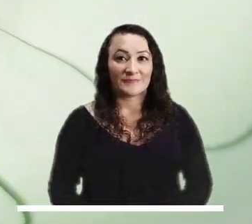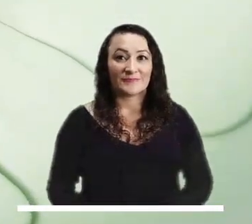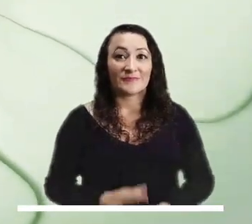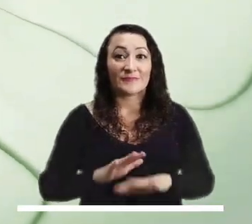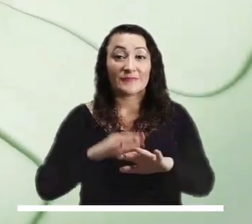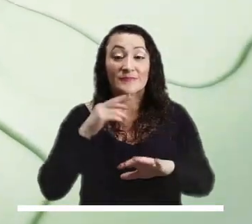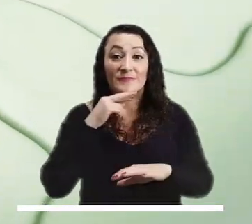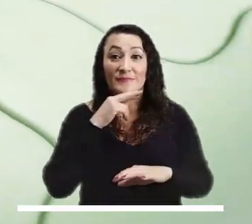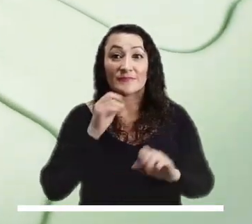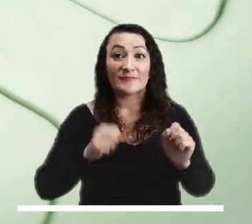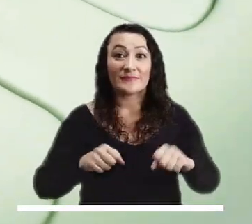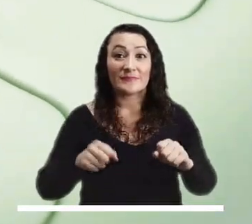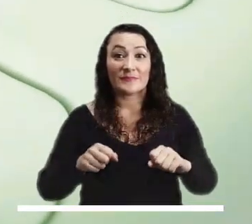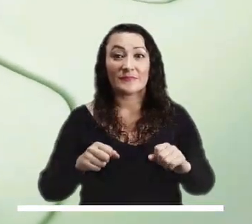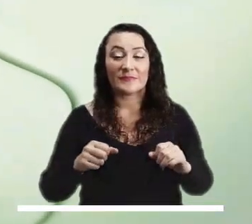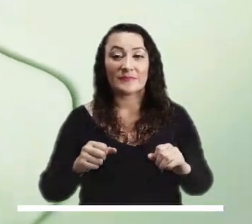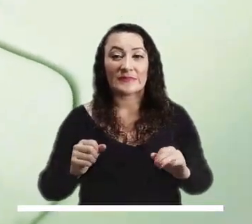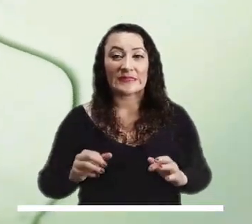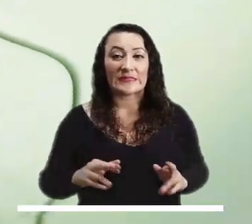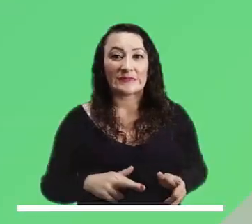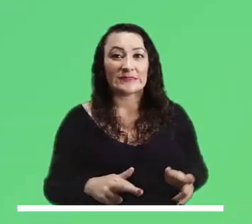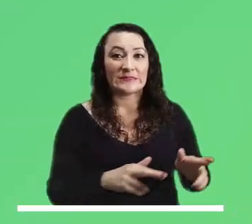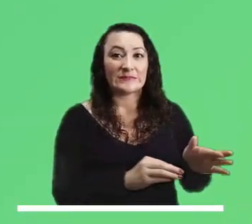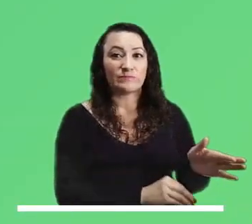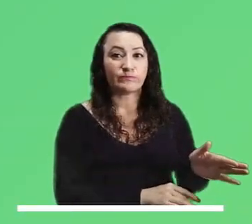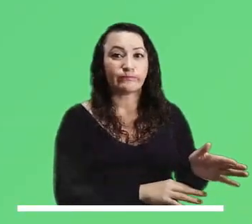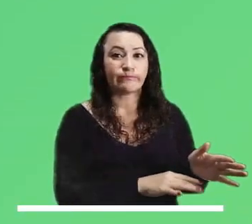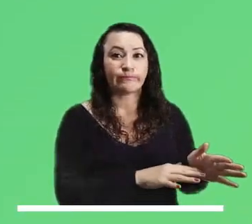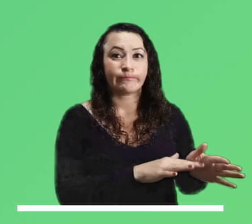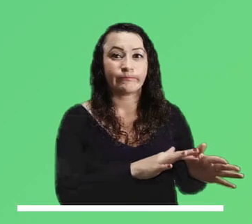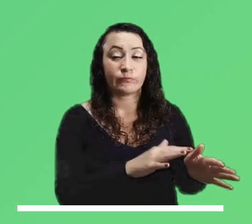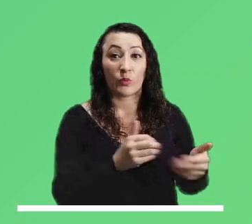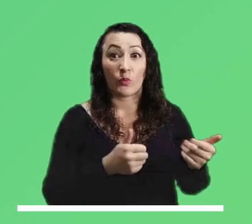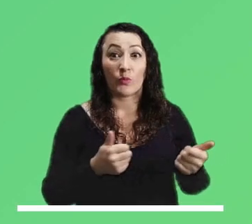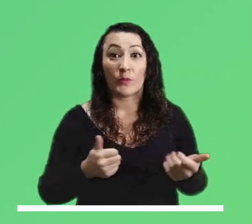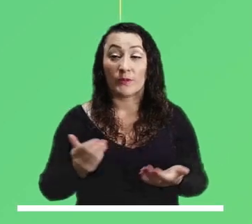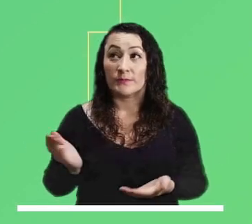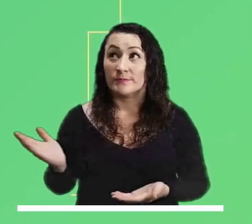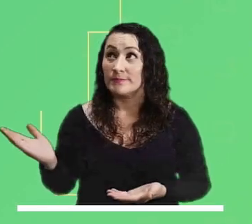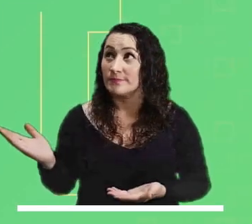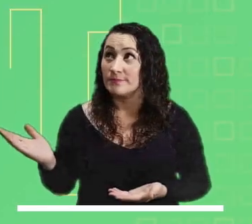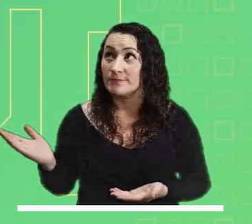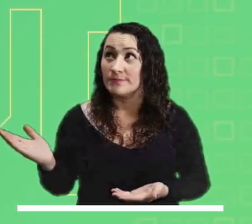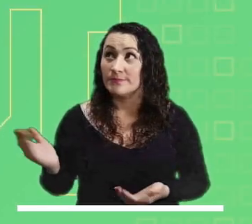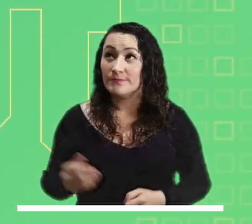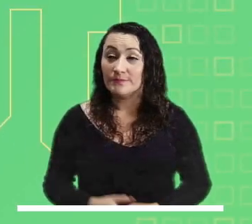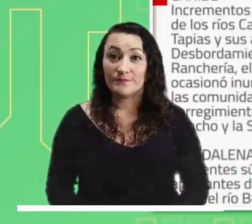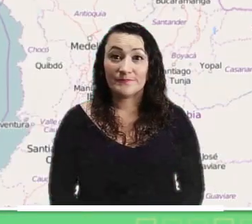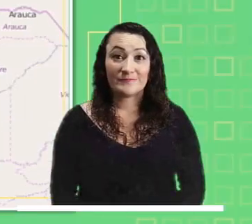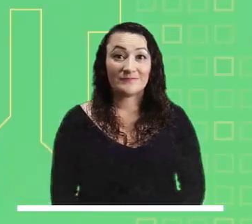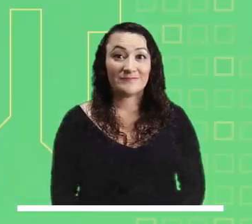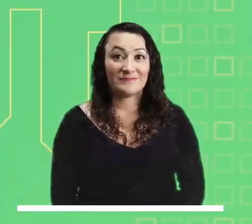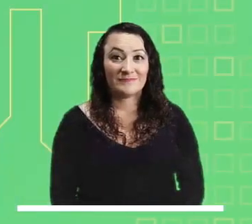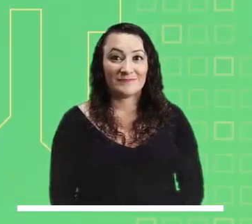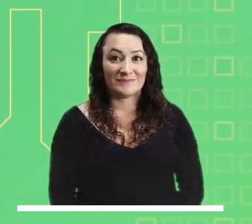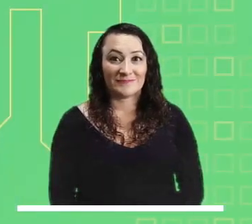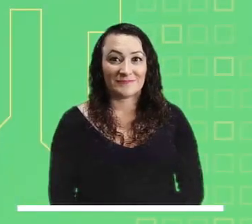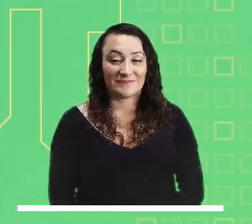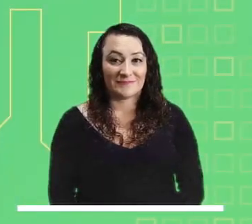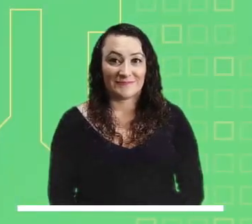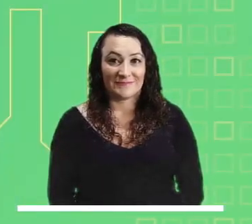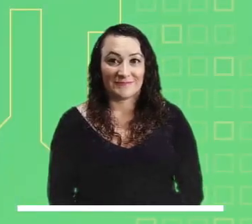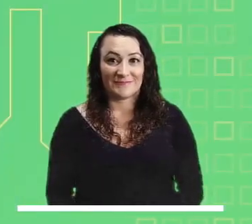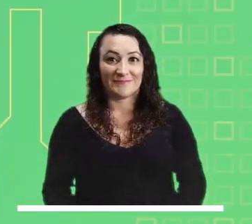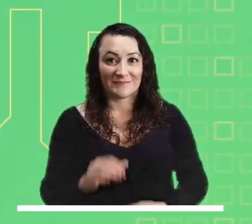en la ciudad. Veamos ahora las alertas que se encuentran activas. Alerta roja por probabilidad de incrementos en el nivel de